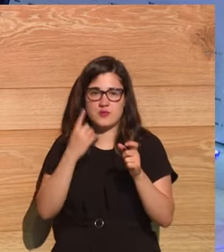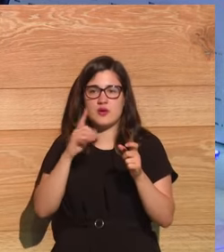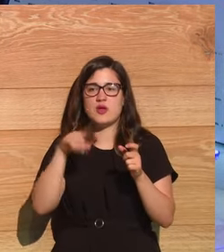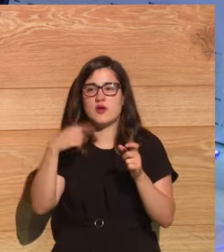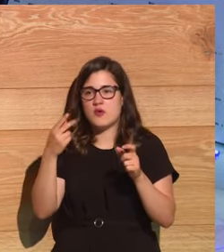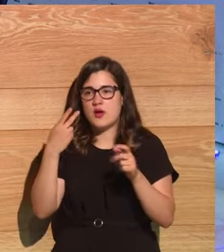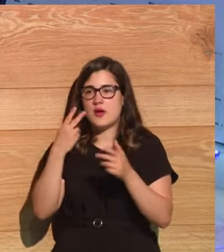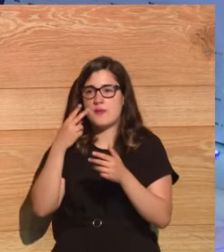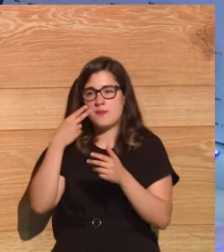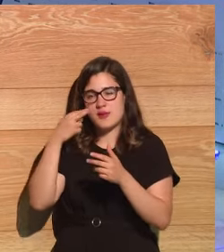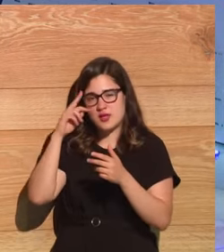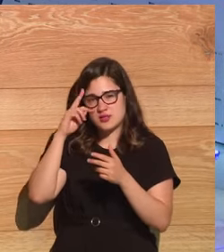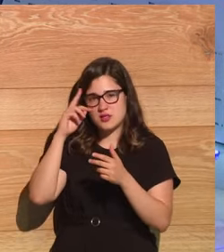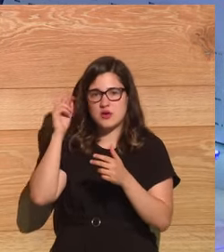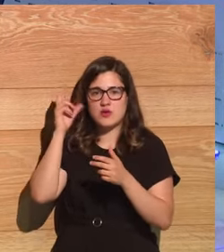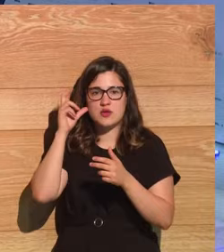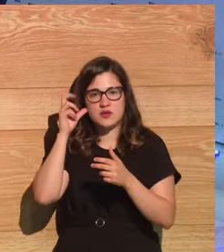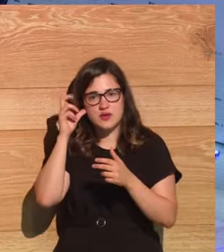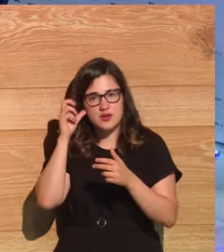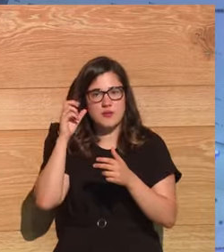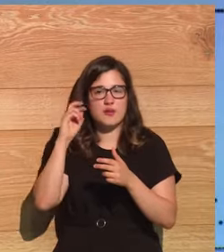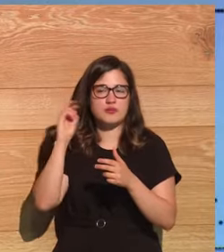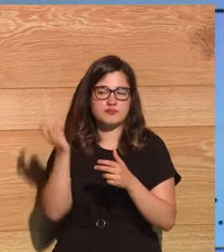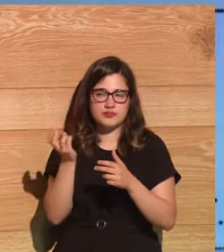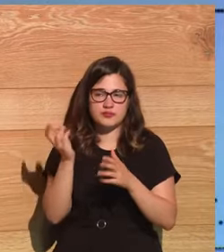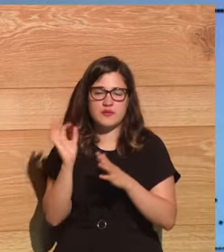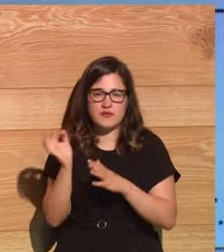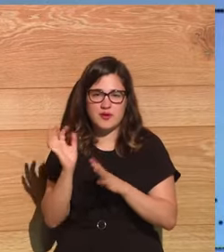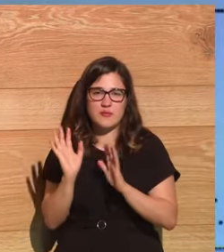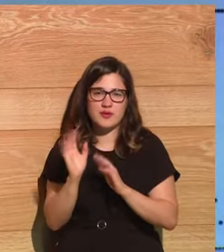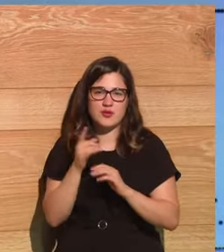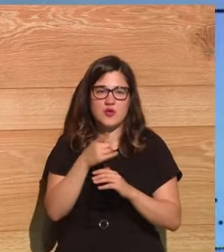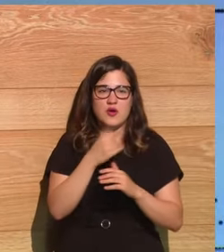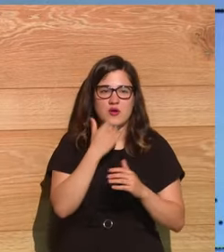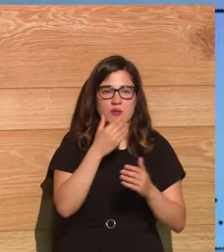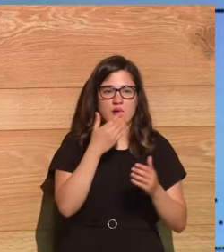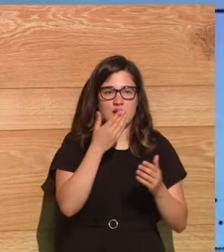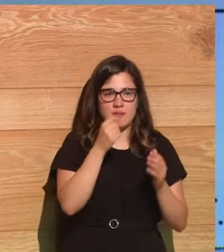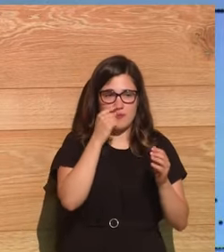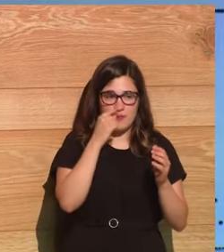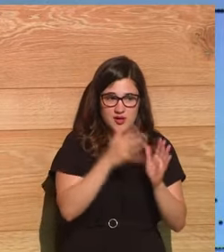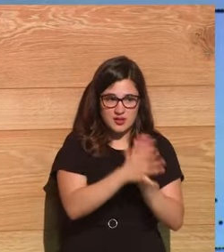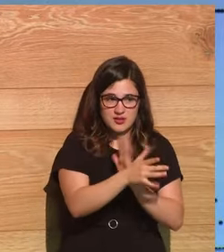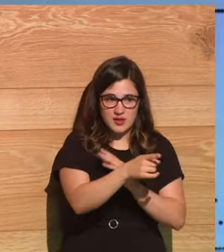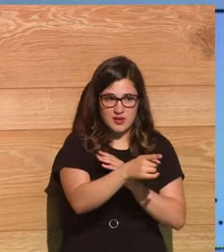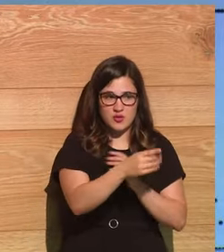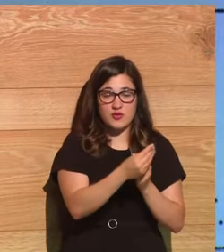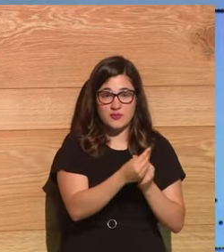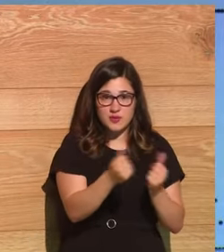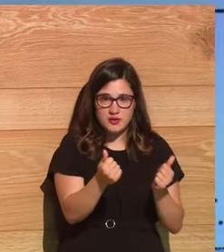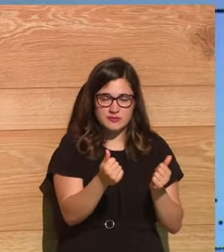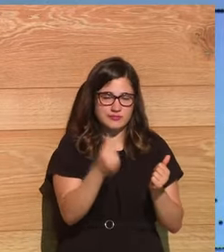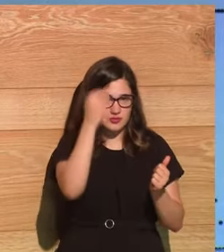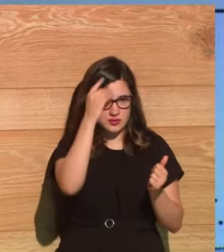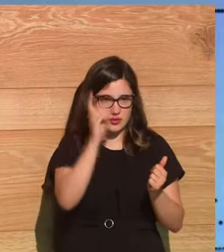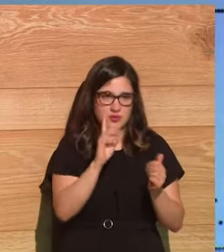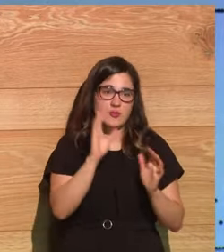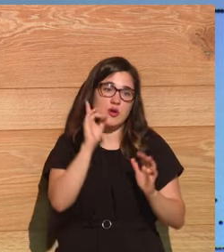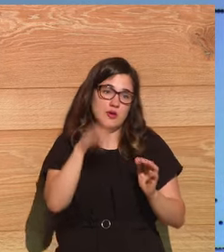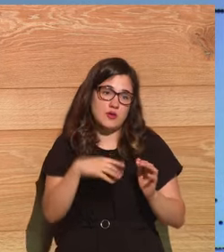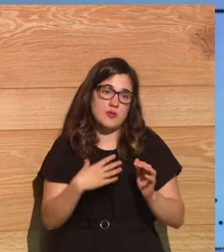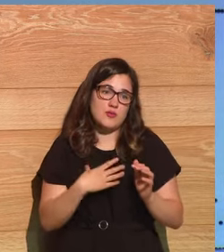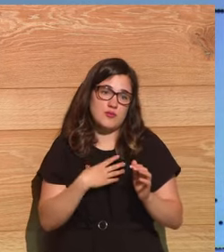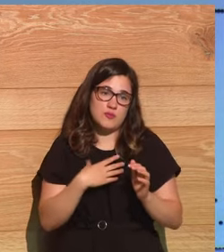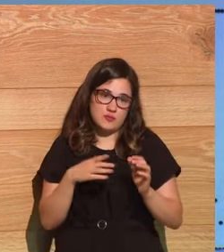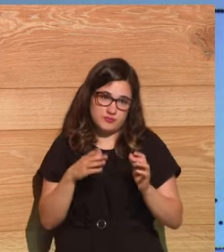pero a mí me parece como que el registro así perecedero me parece muy difícil que vaya a desaparecer. Pero también reconozco mi sesgo y a lo mejor en